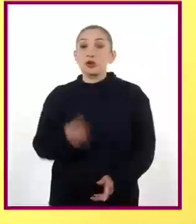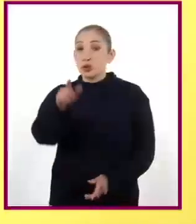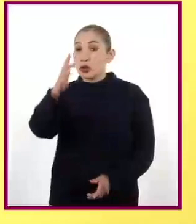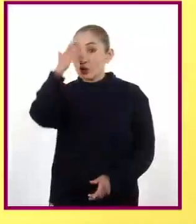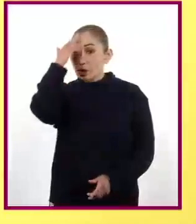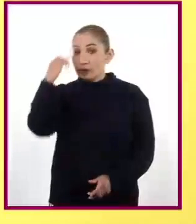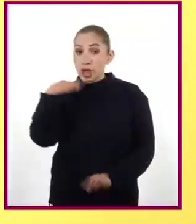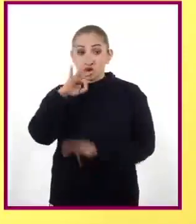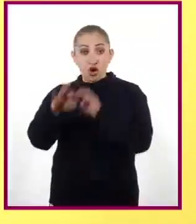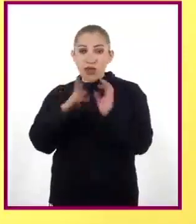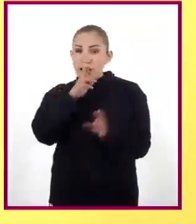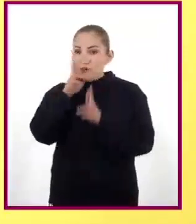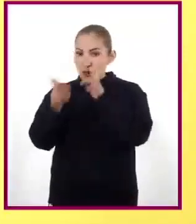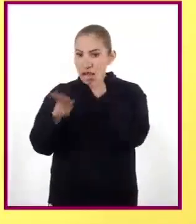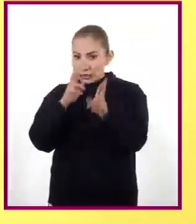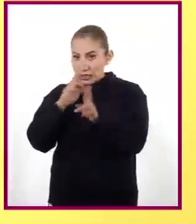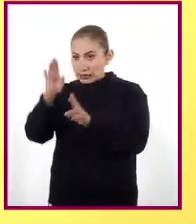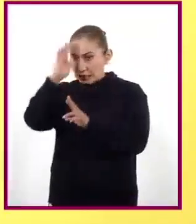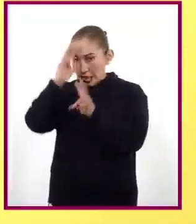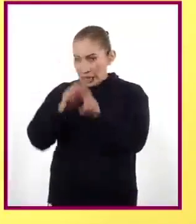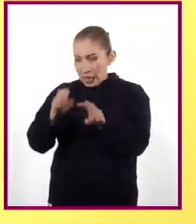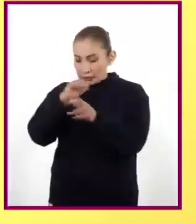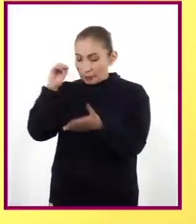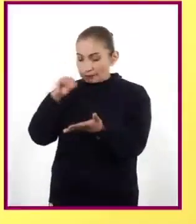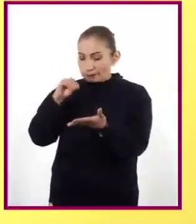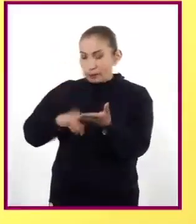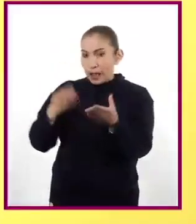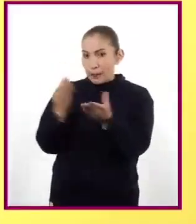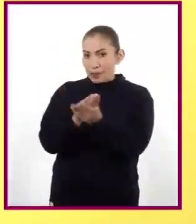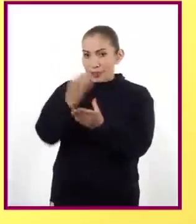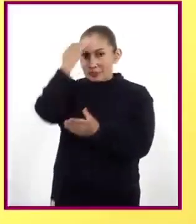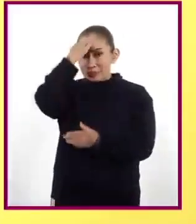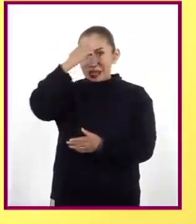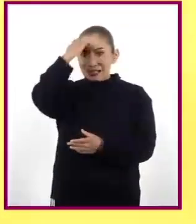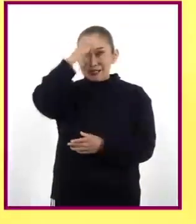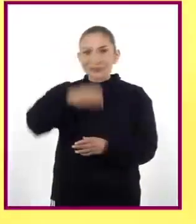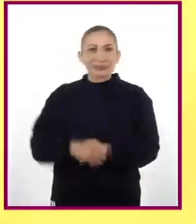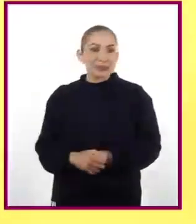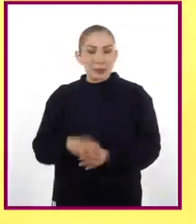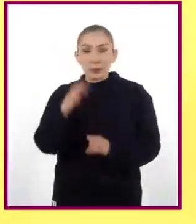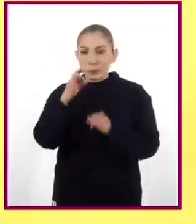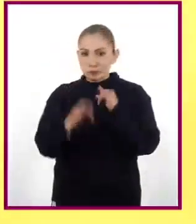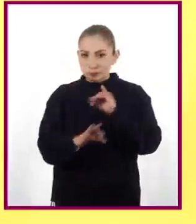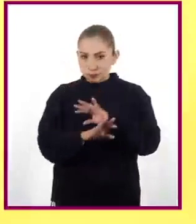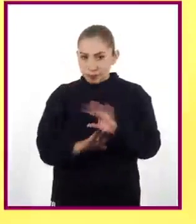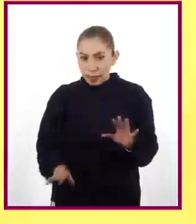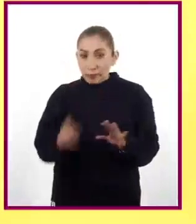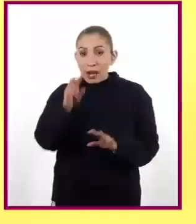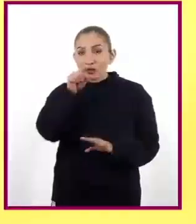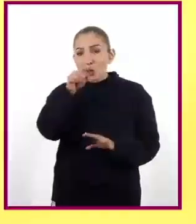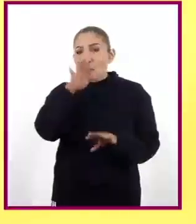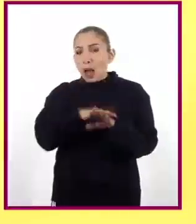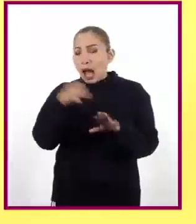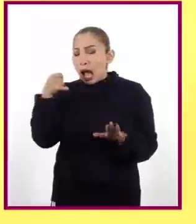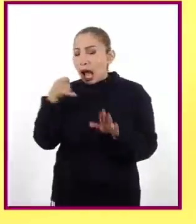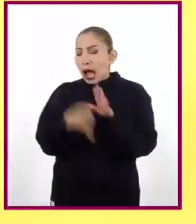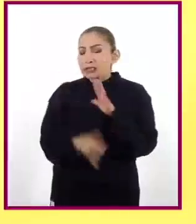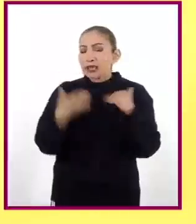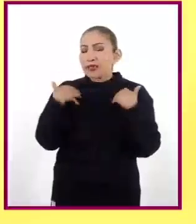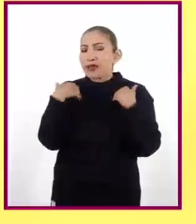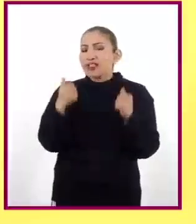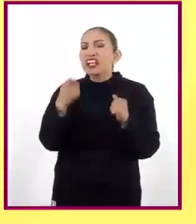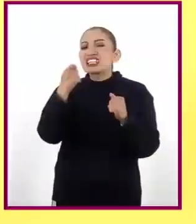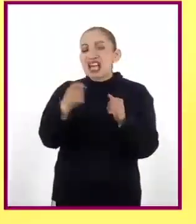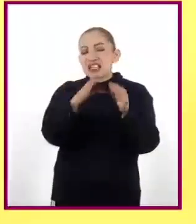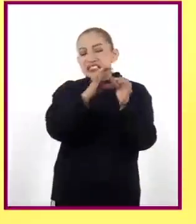Recuerden integrar las respuestas y reflexiones en su carpeta de experiencias. Por último, y para que profundicen en la comprensión